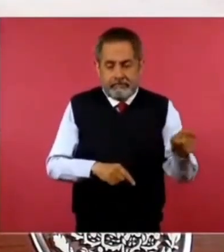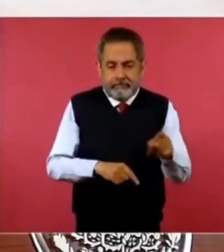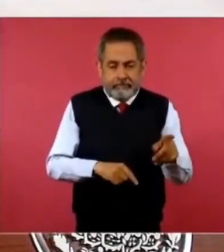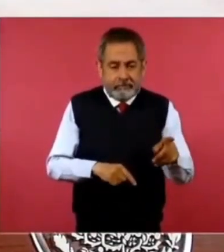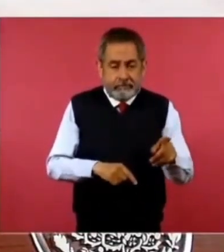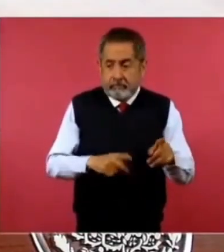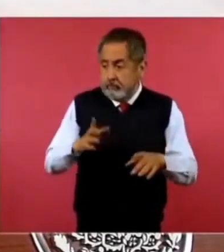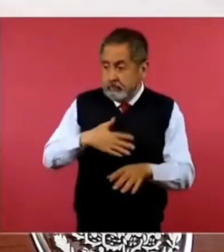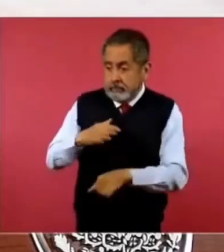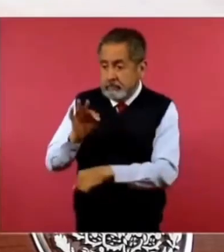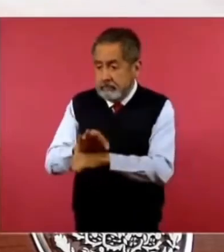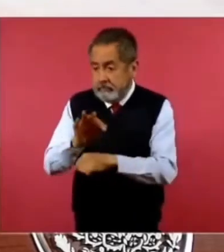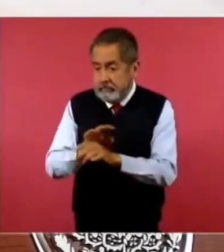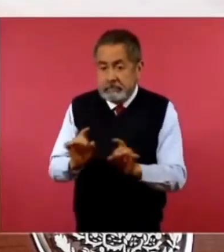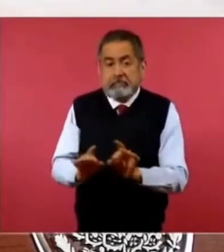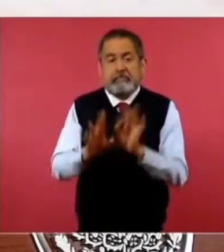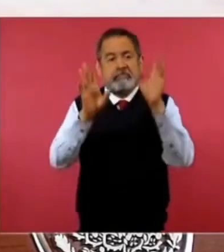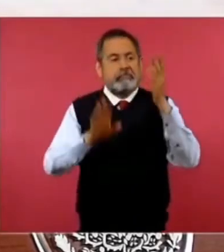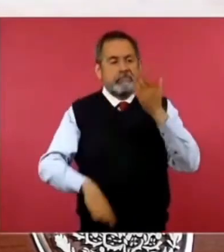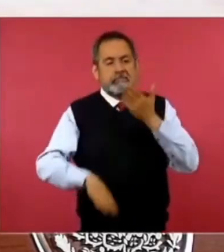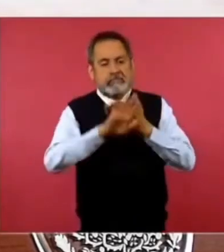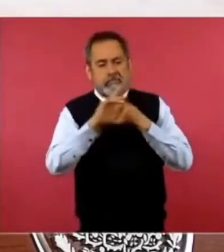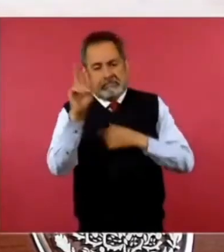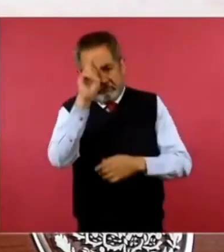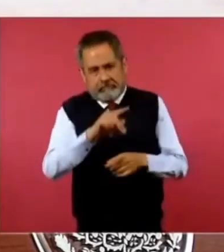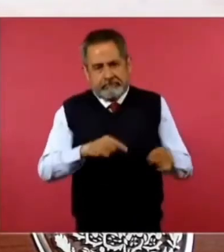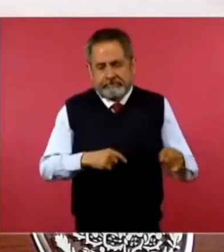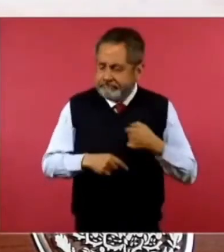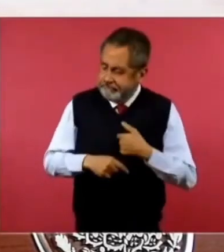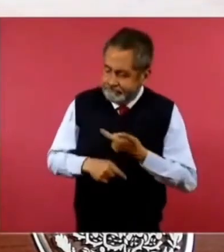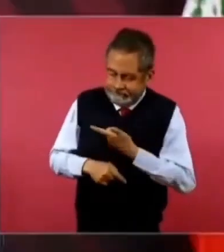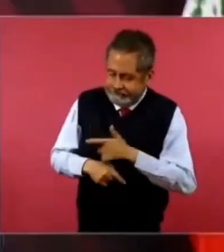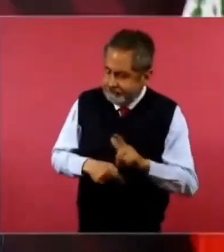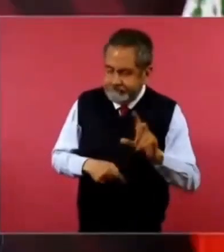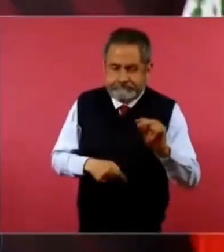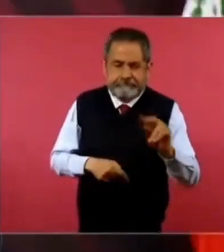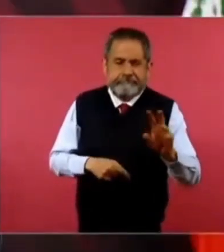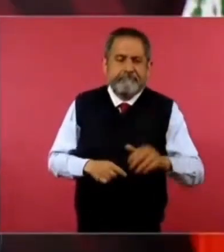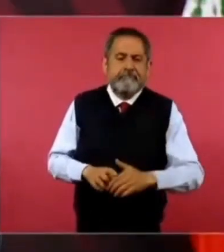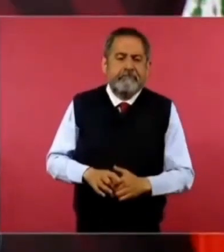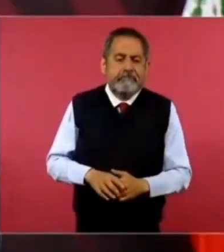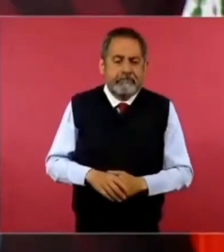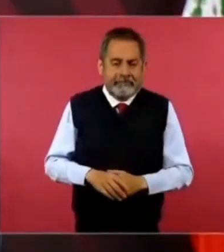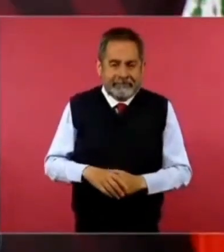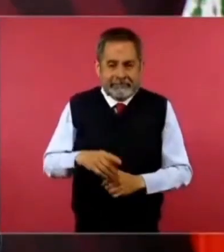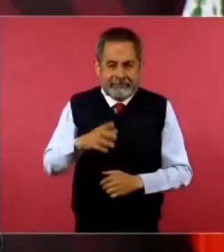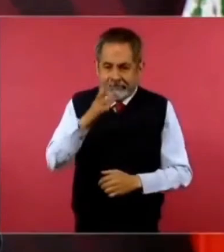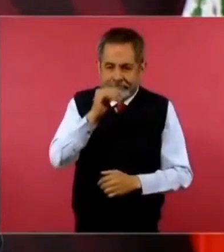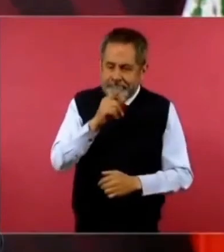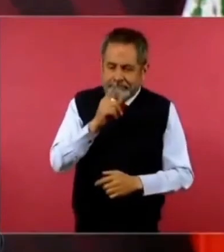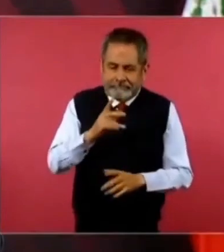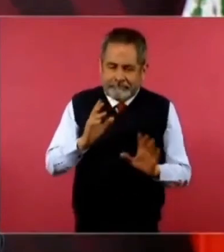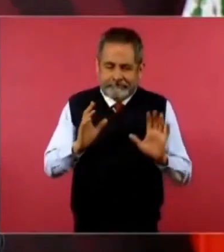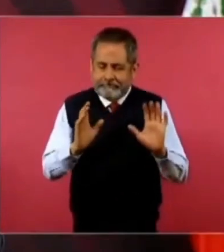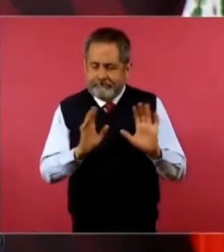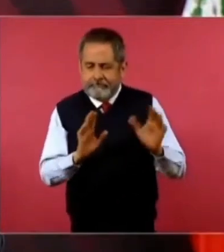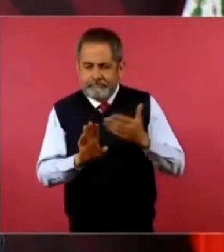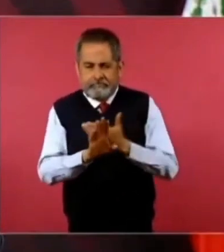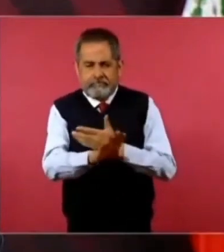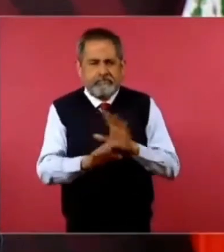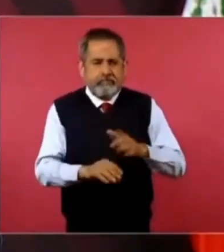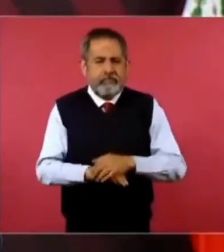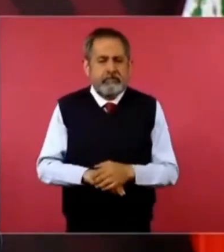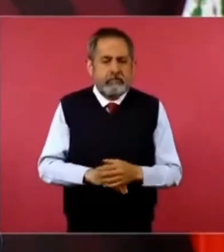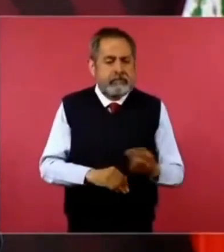sí, una recta cortada, de esas difíciles, ¿no?